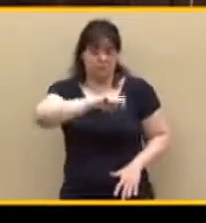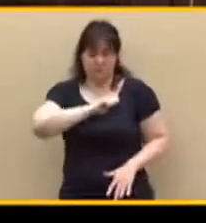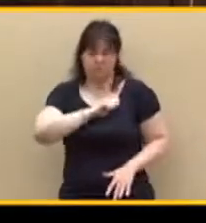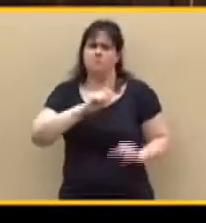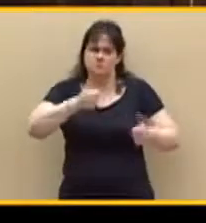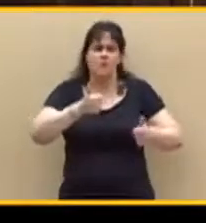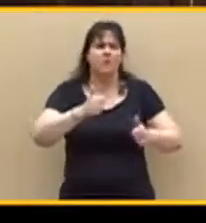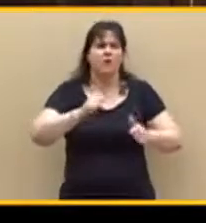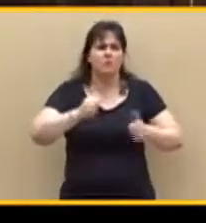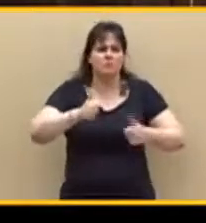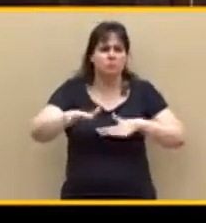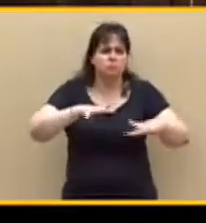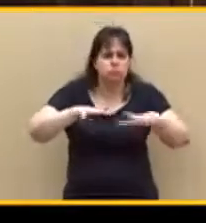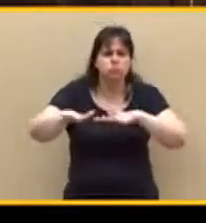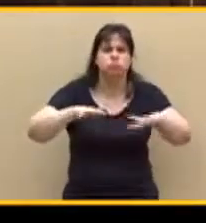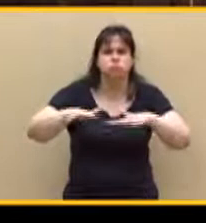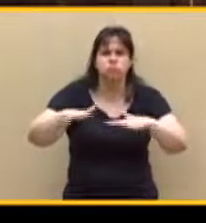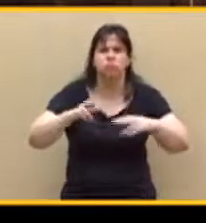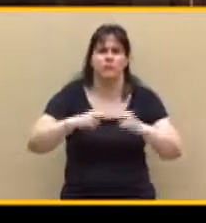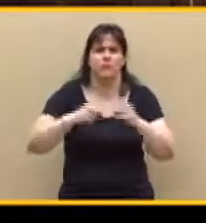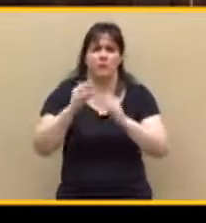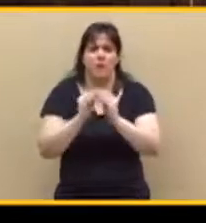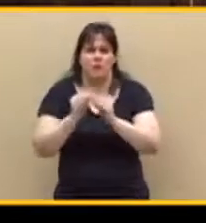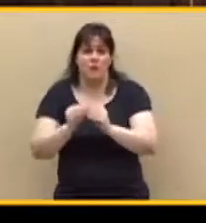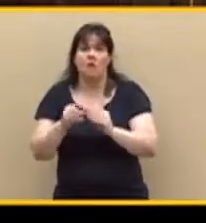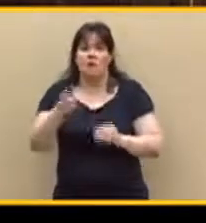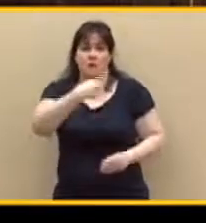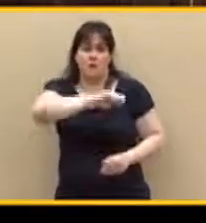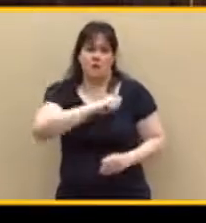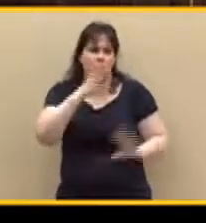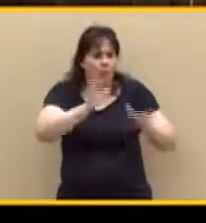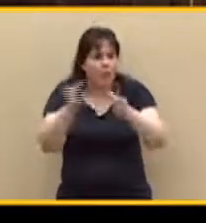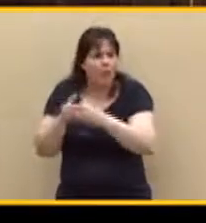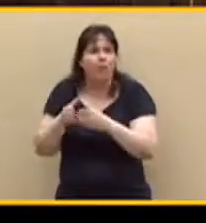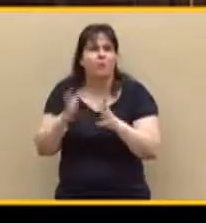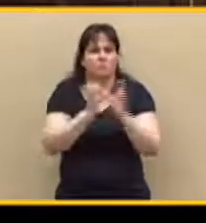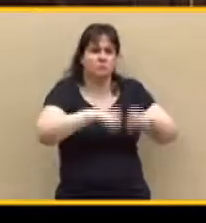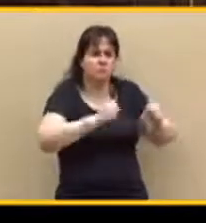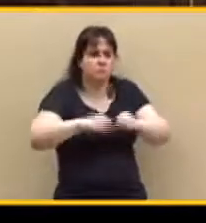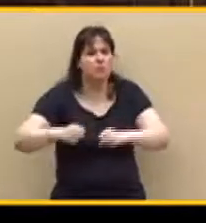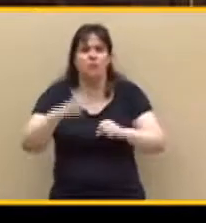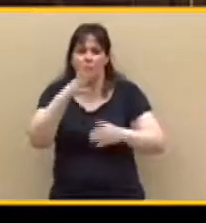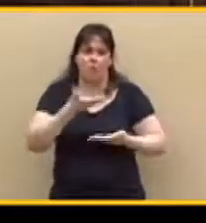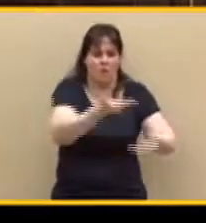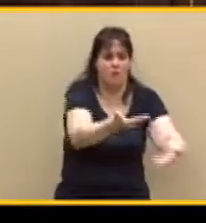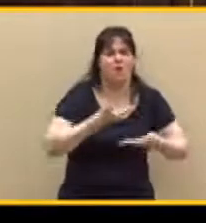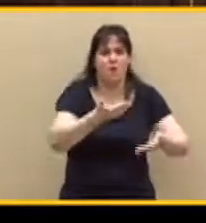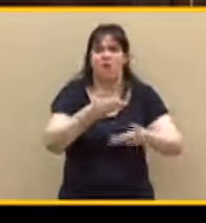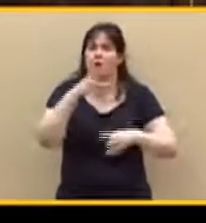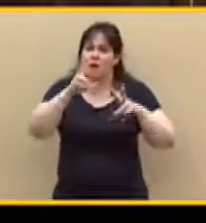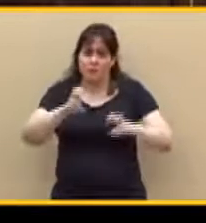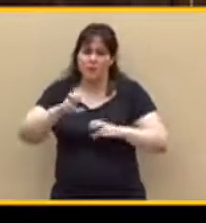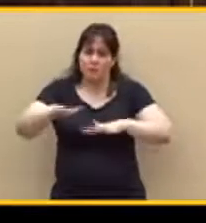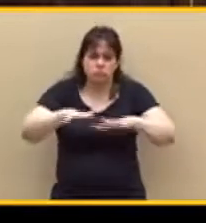de mujeres en España, formaron hermandades de socorro mutuo y protagonizaron movilizaciones de gran impacto mediante las que consiguieron los